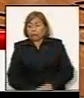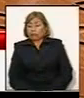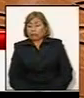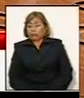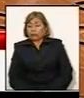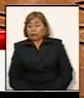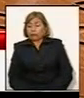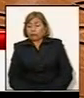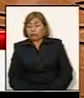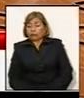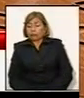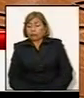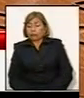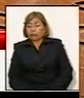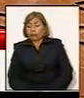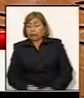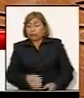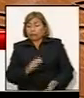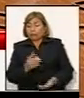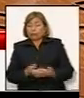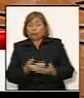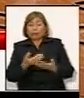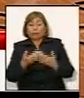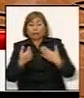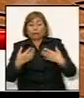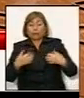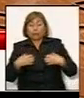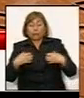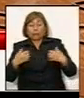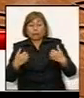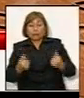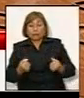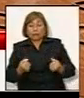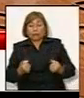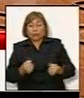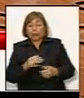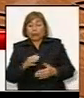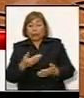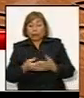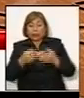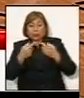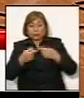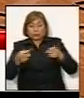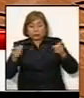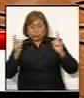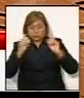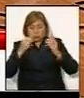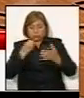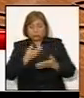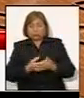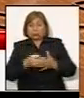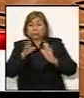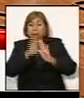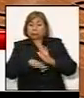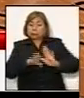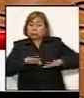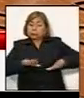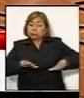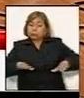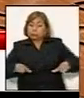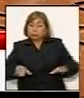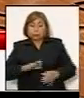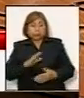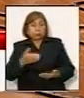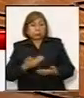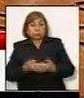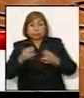hemos trabajado todo el tema de prevención de salud todo el tema de la producción de derechos de primera infancia todo el